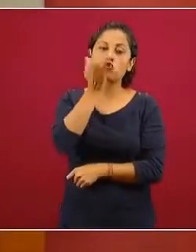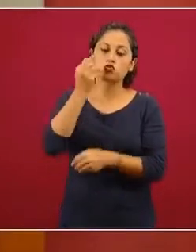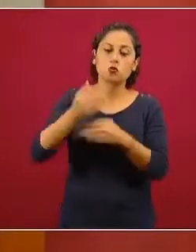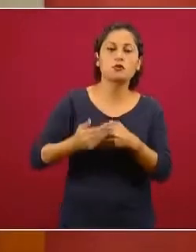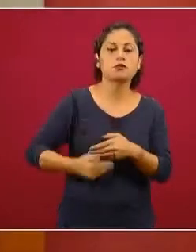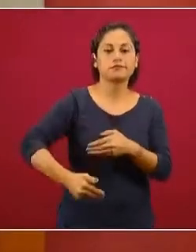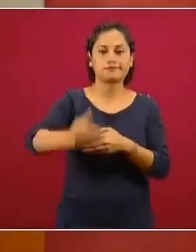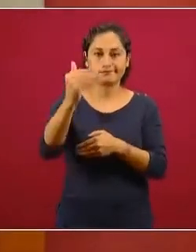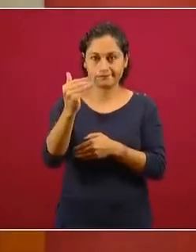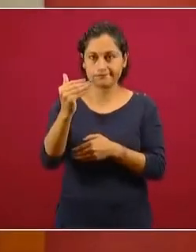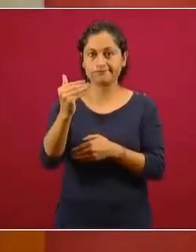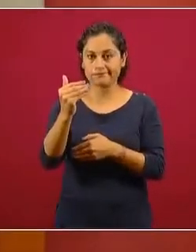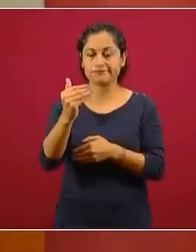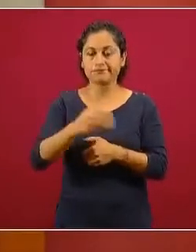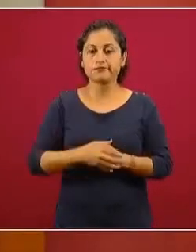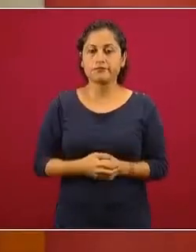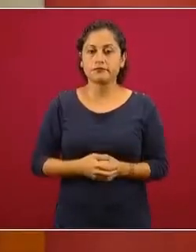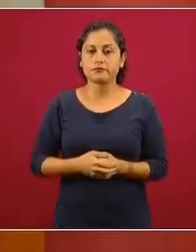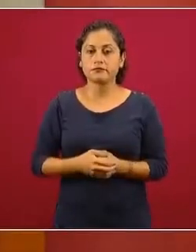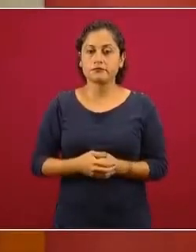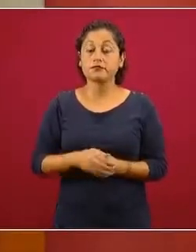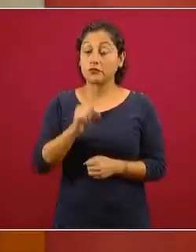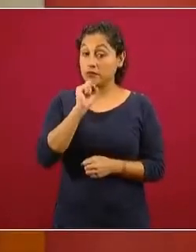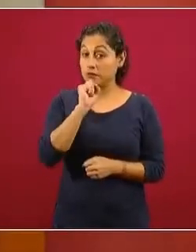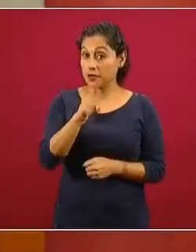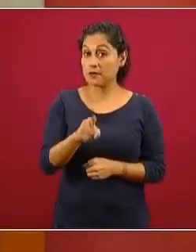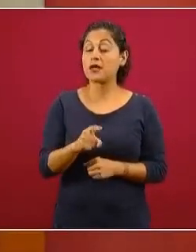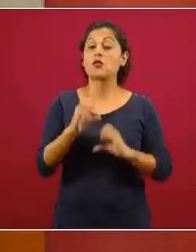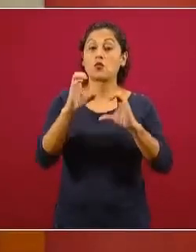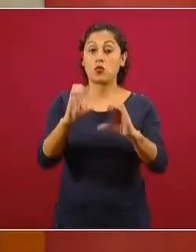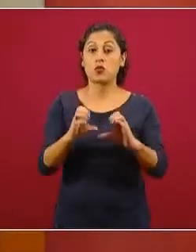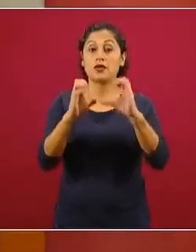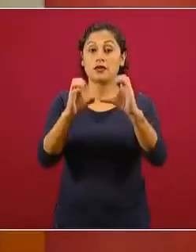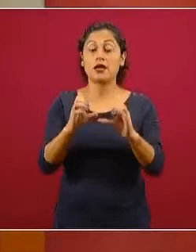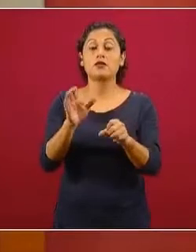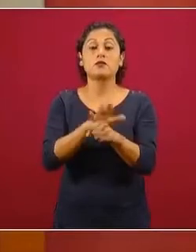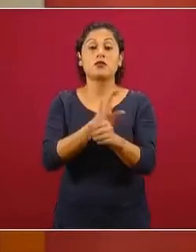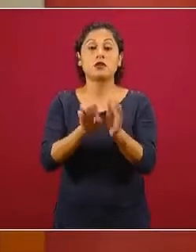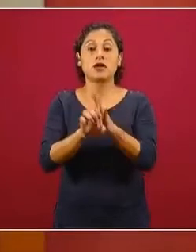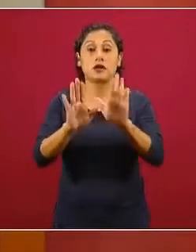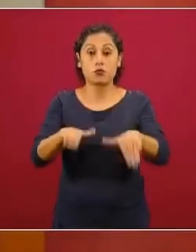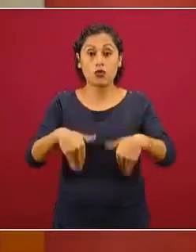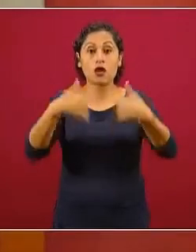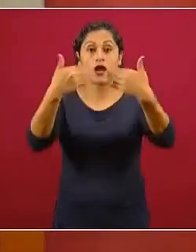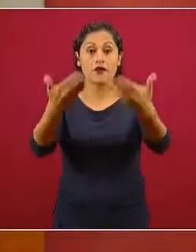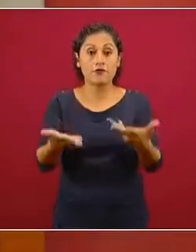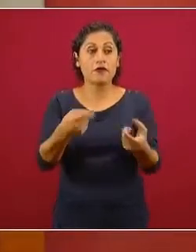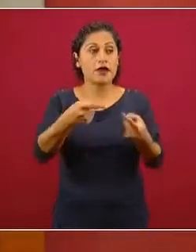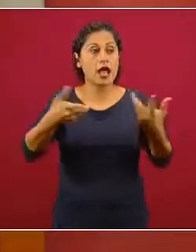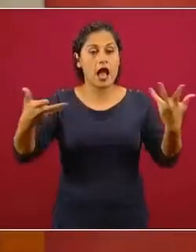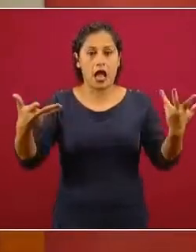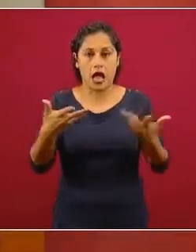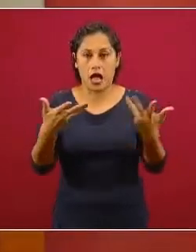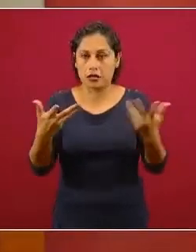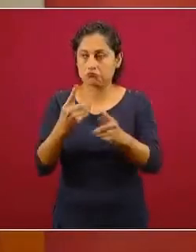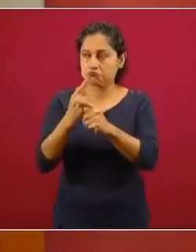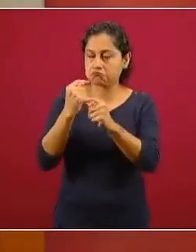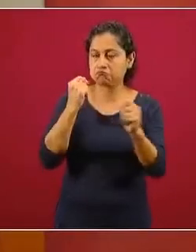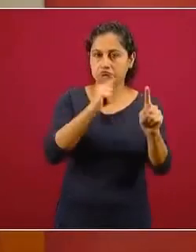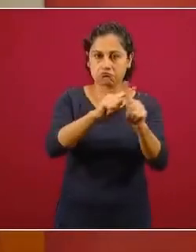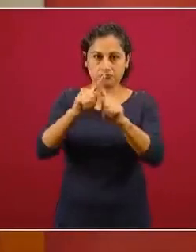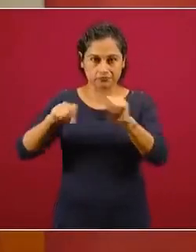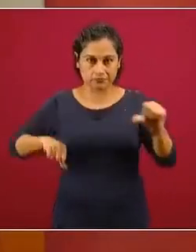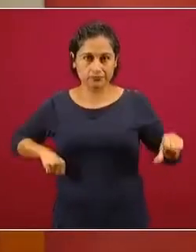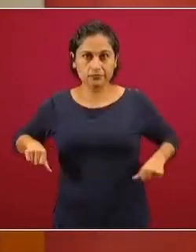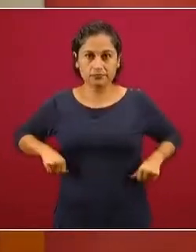estado participando o hemos estado realizando actividades en el espacio público y regresamos a casa. Lo primero que debemos